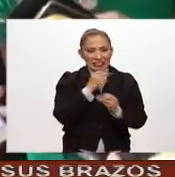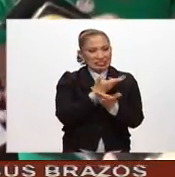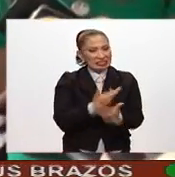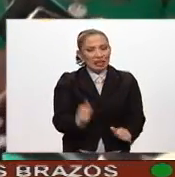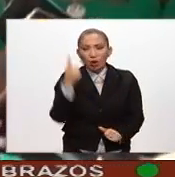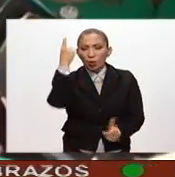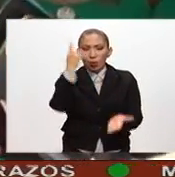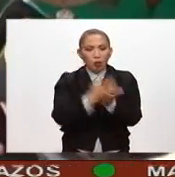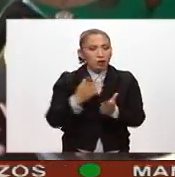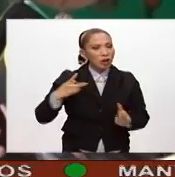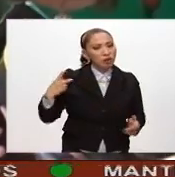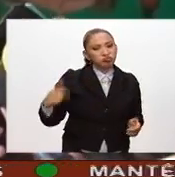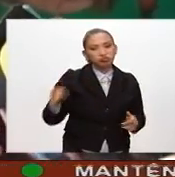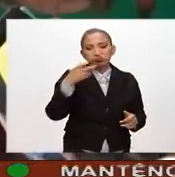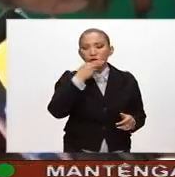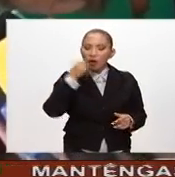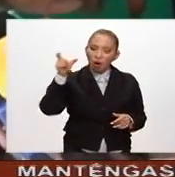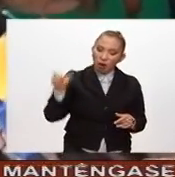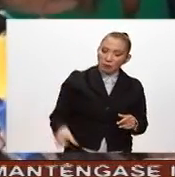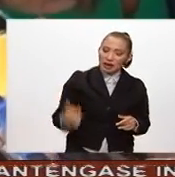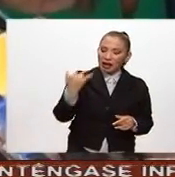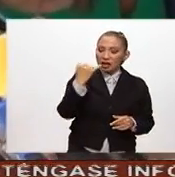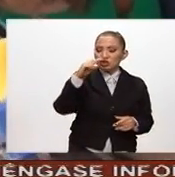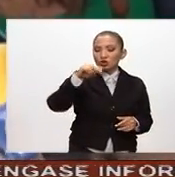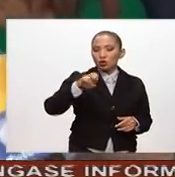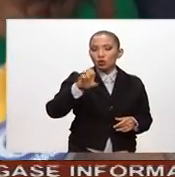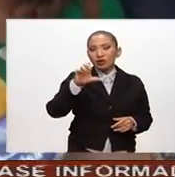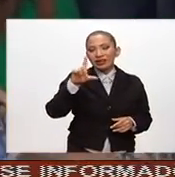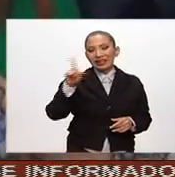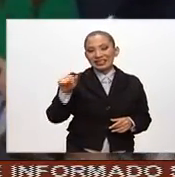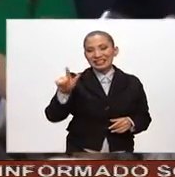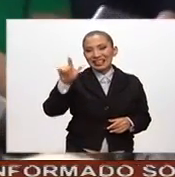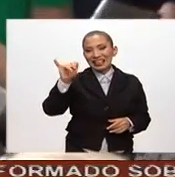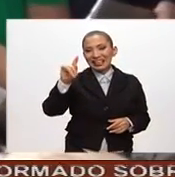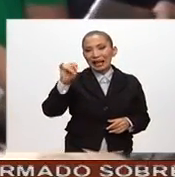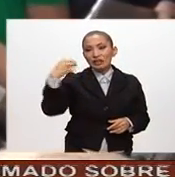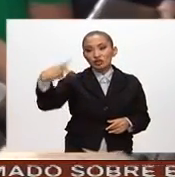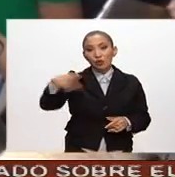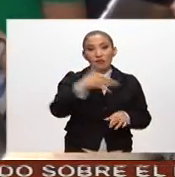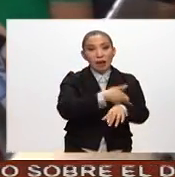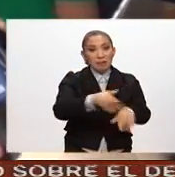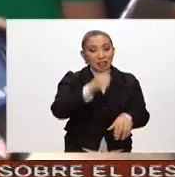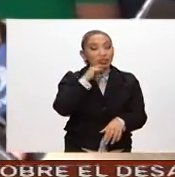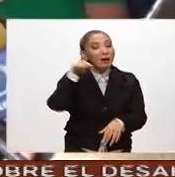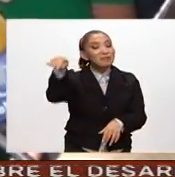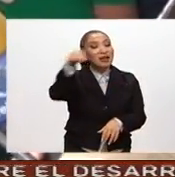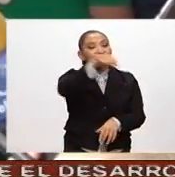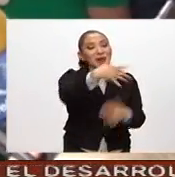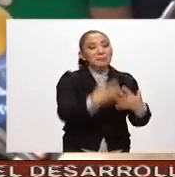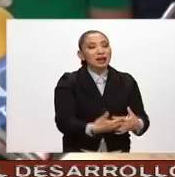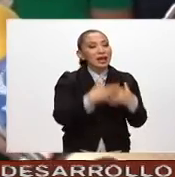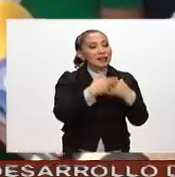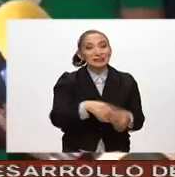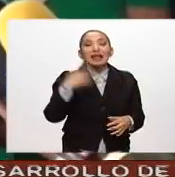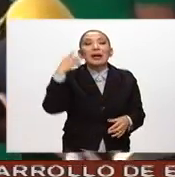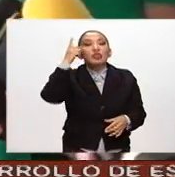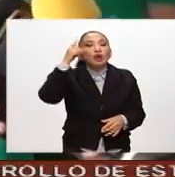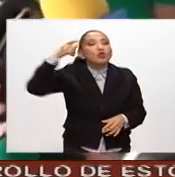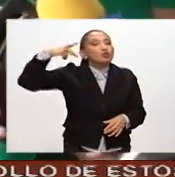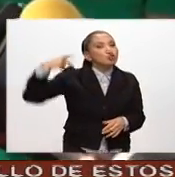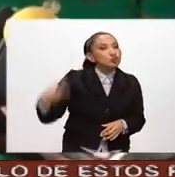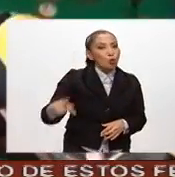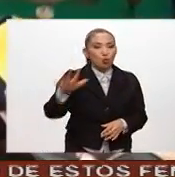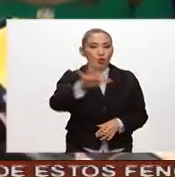nadie más que de este señor Yunes Linares, de su familia y de empresas propiedad